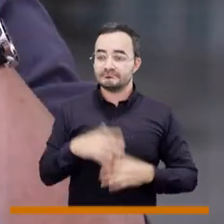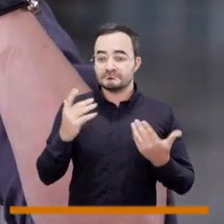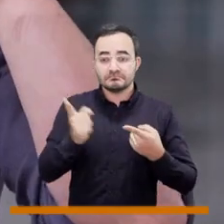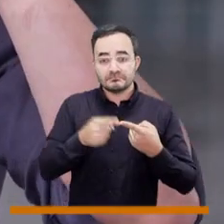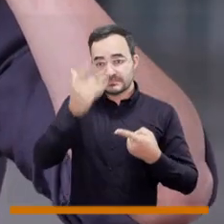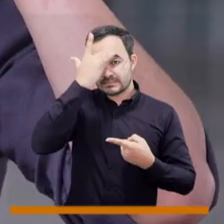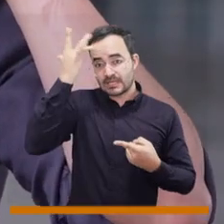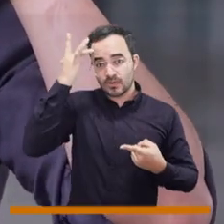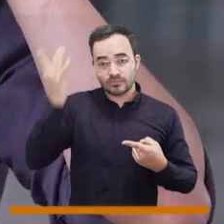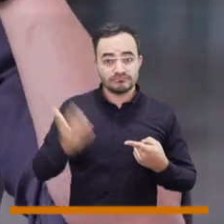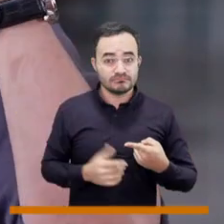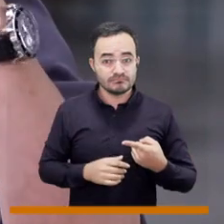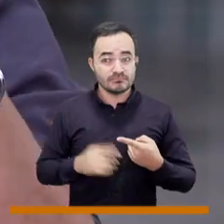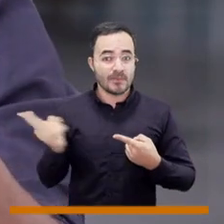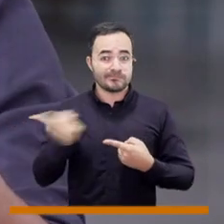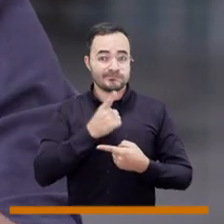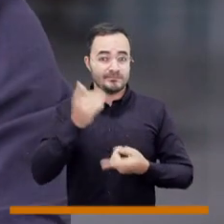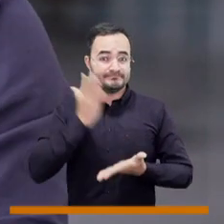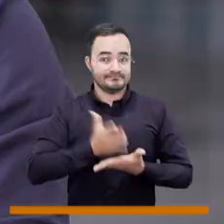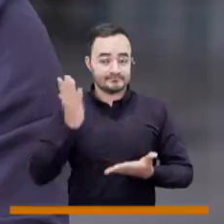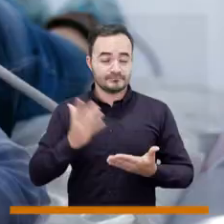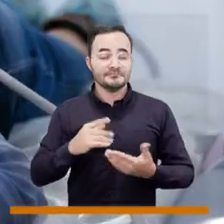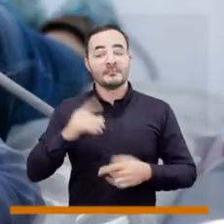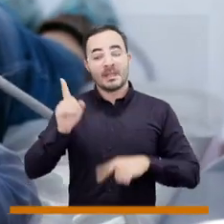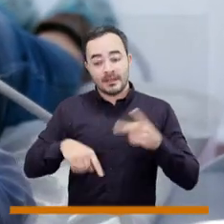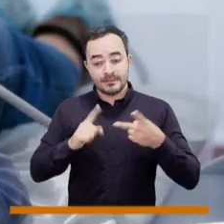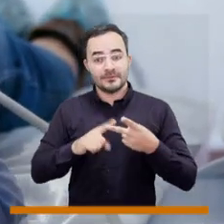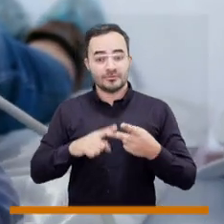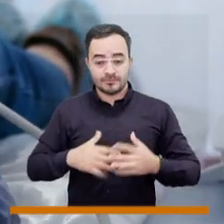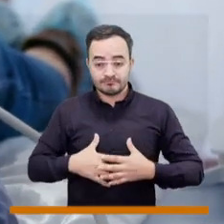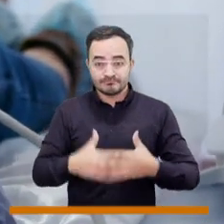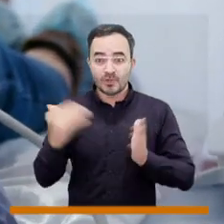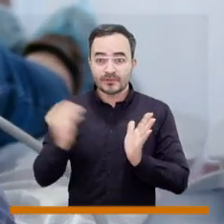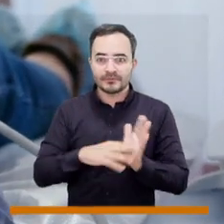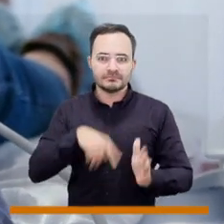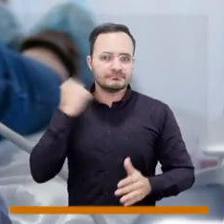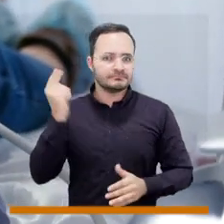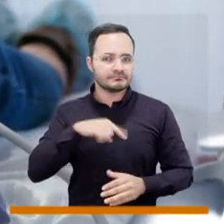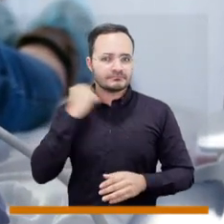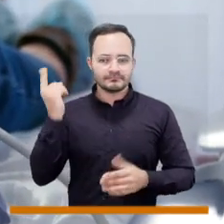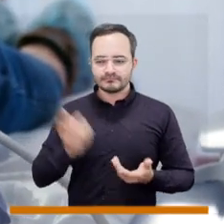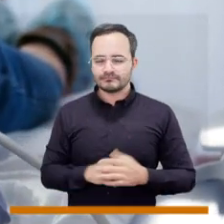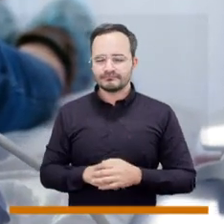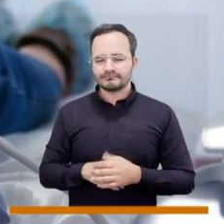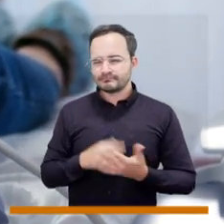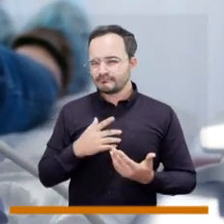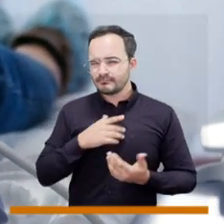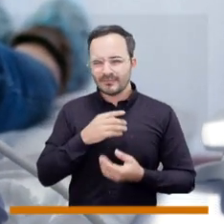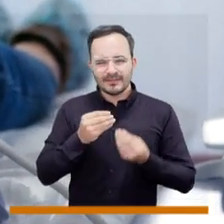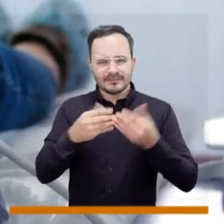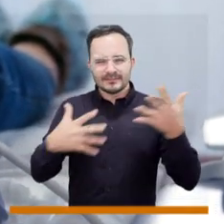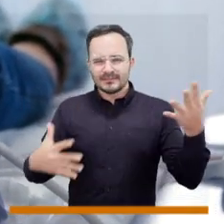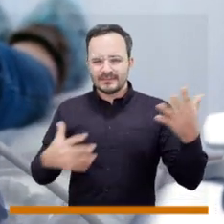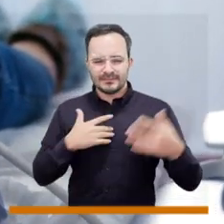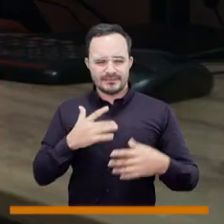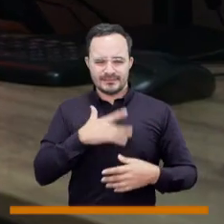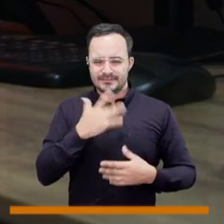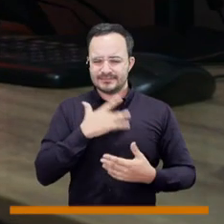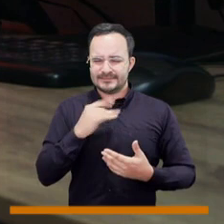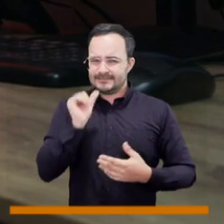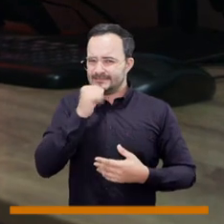a nivel de temas de salud mental, hay mujeres que pueden quedar estériles de por vida, hay un